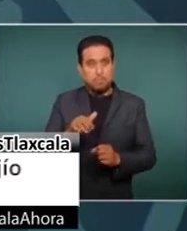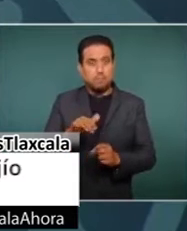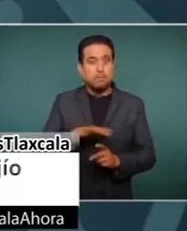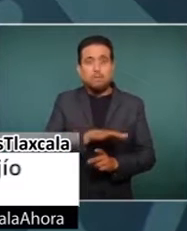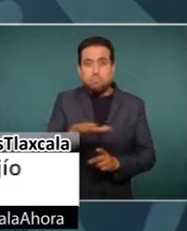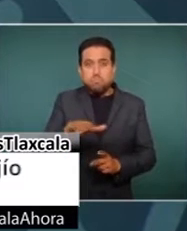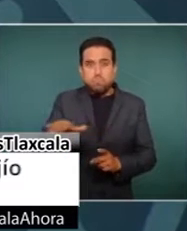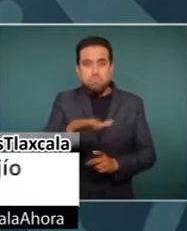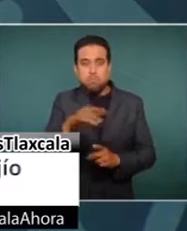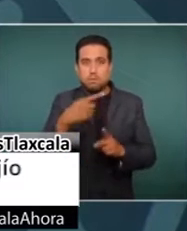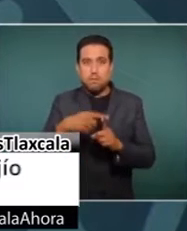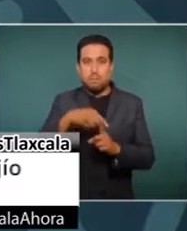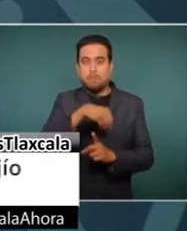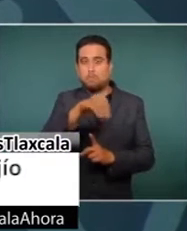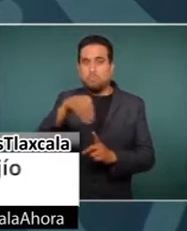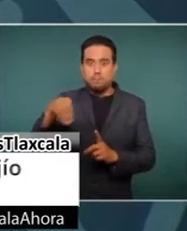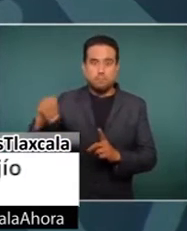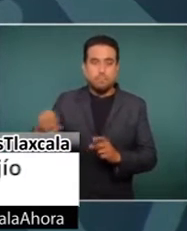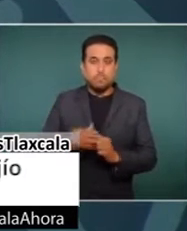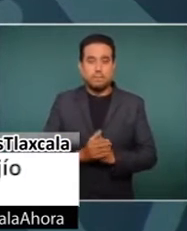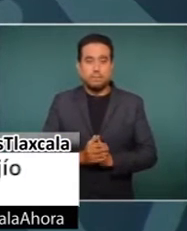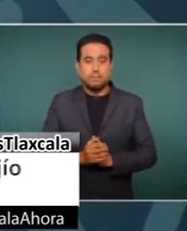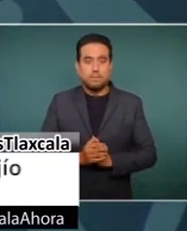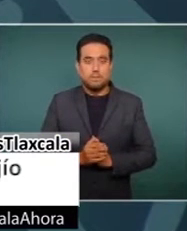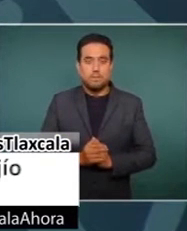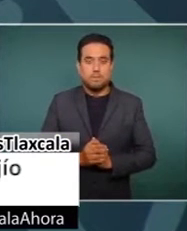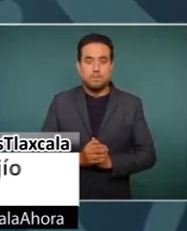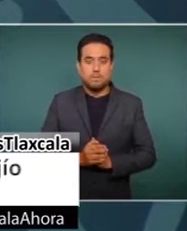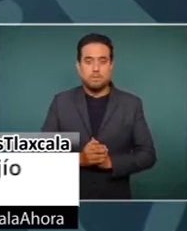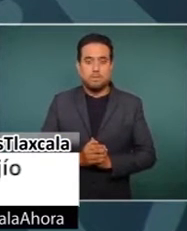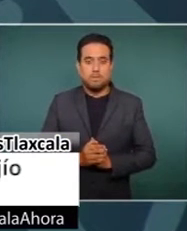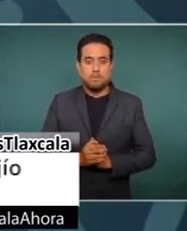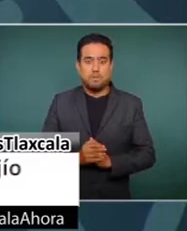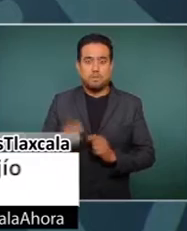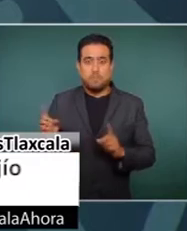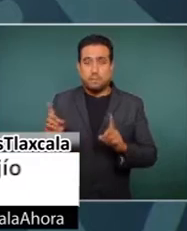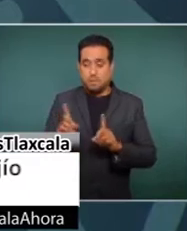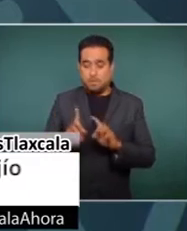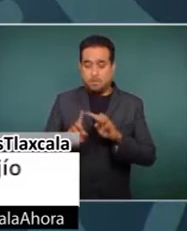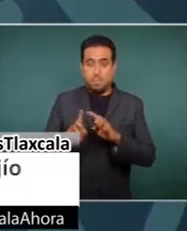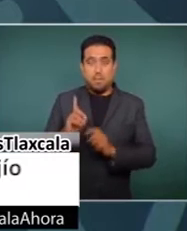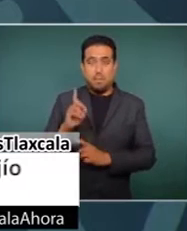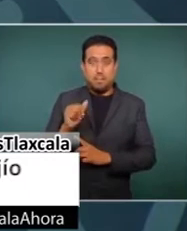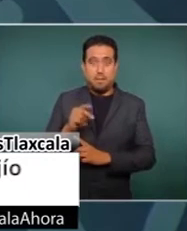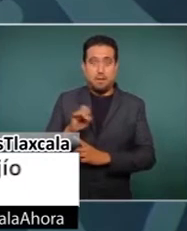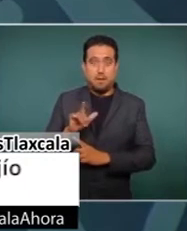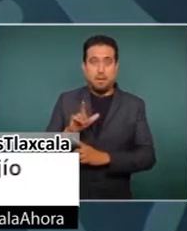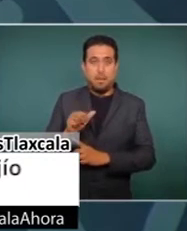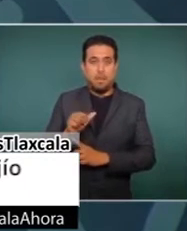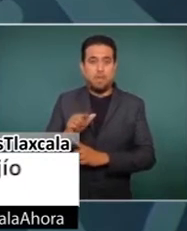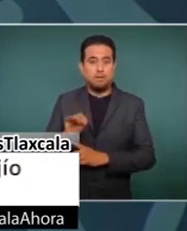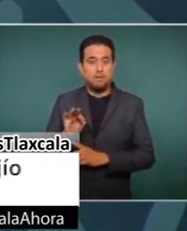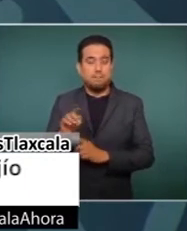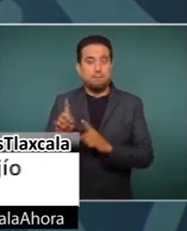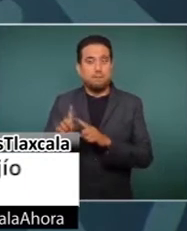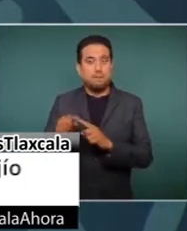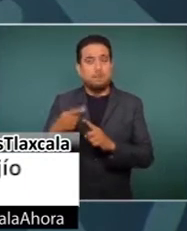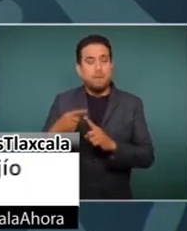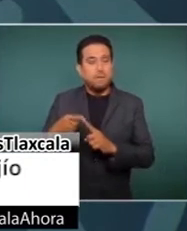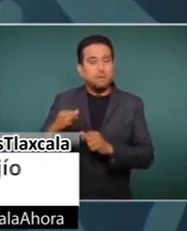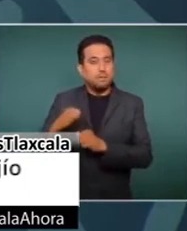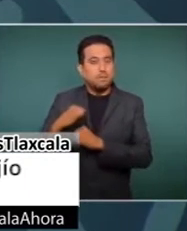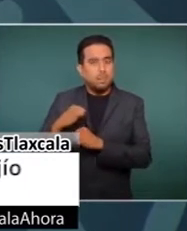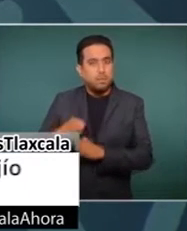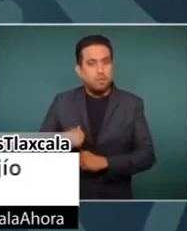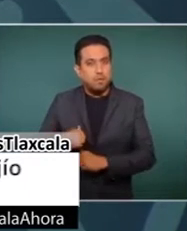de 3 días por estados del Bajío y occidente del país. Desde Irapuato, Guanajuato, el mandatario informó que los gobiernos federal y de